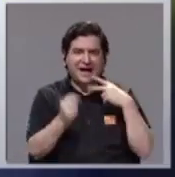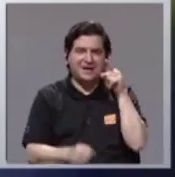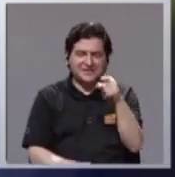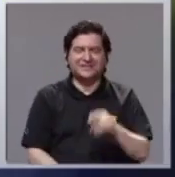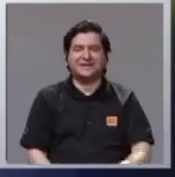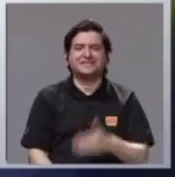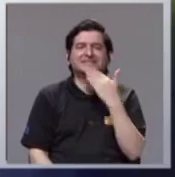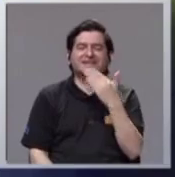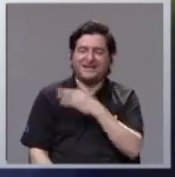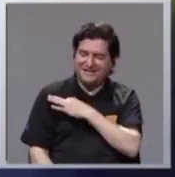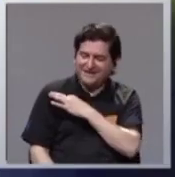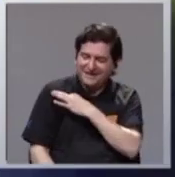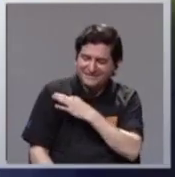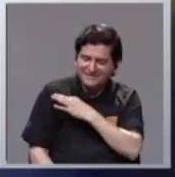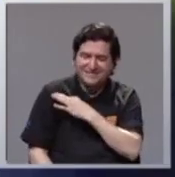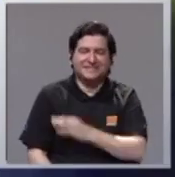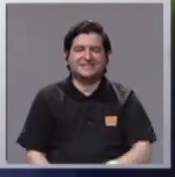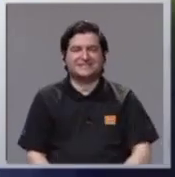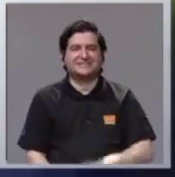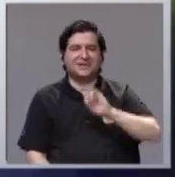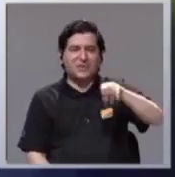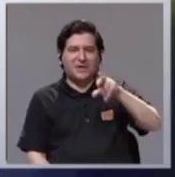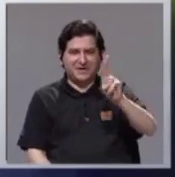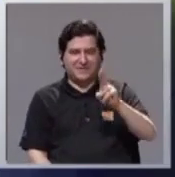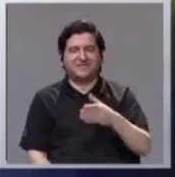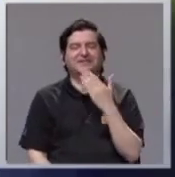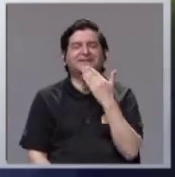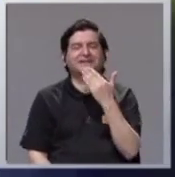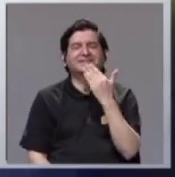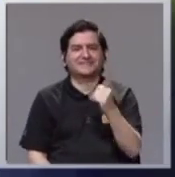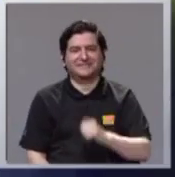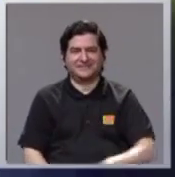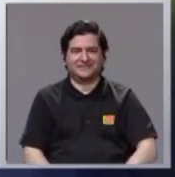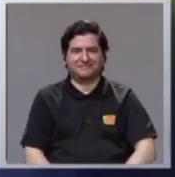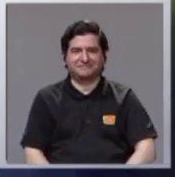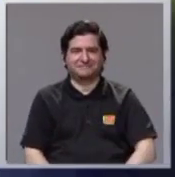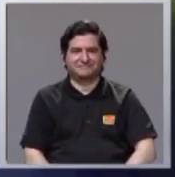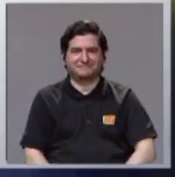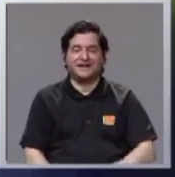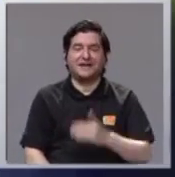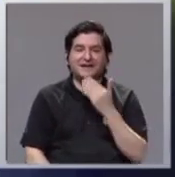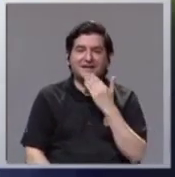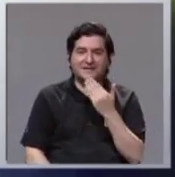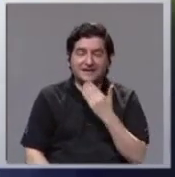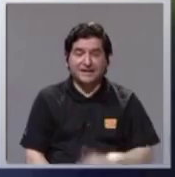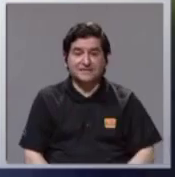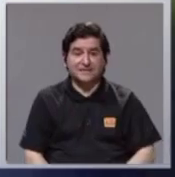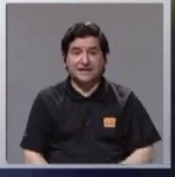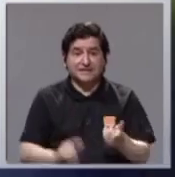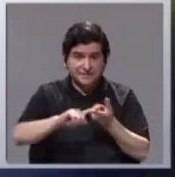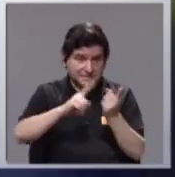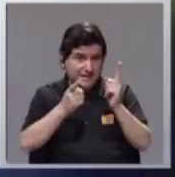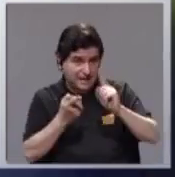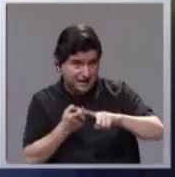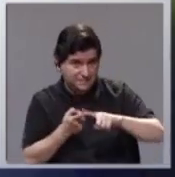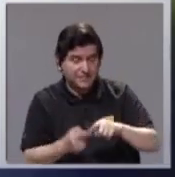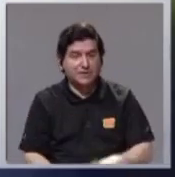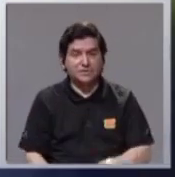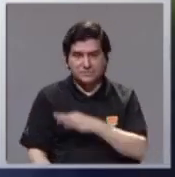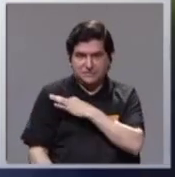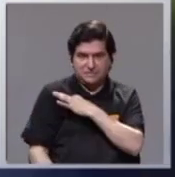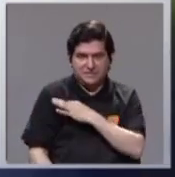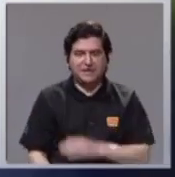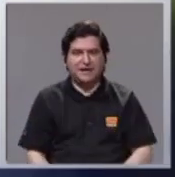a visitarte. Gracias por la invitación, Juan Rafael. Gracias. Gracias, y a las amigas y